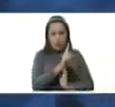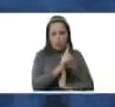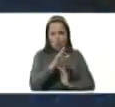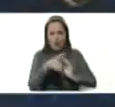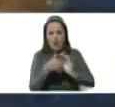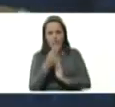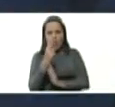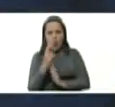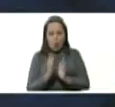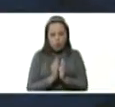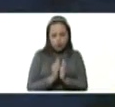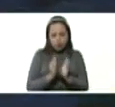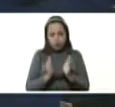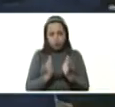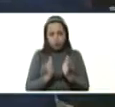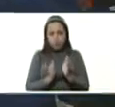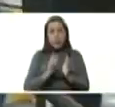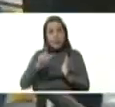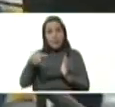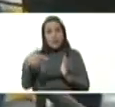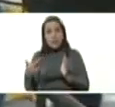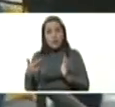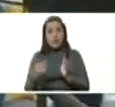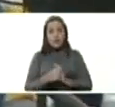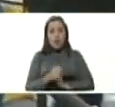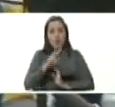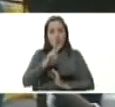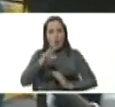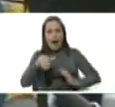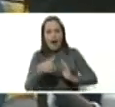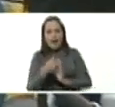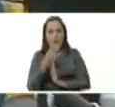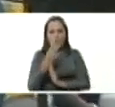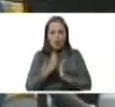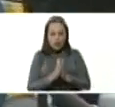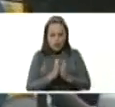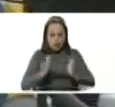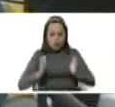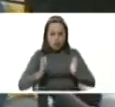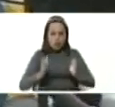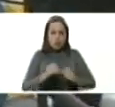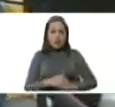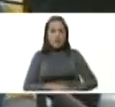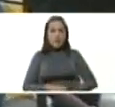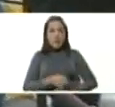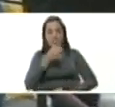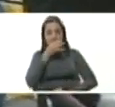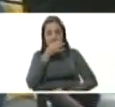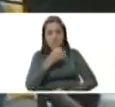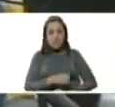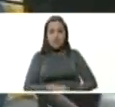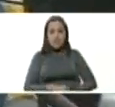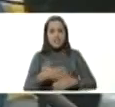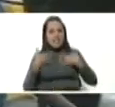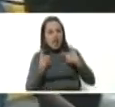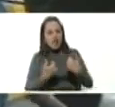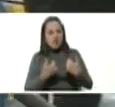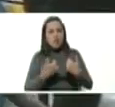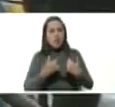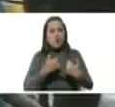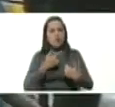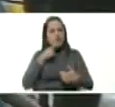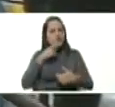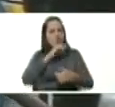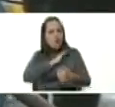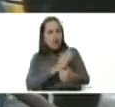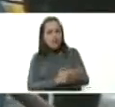dilatación. Correcto. Después aquí estamos de 2 a 4, es verde. Entonces me voy para el verde es salud, es fuerza, es verdad. Luego